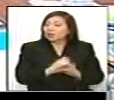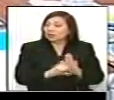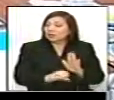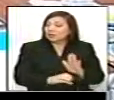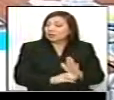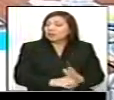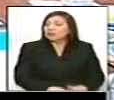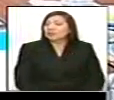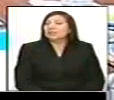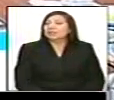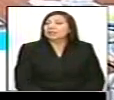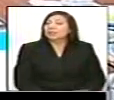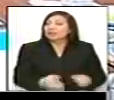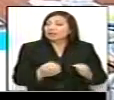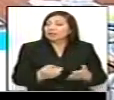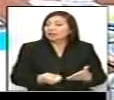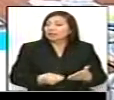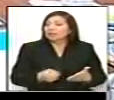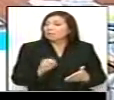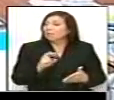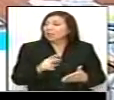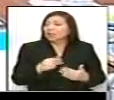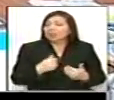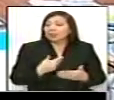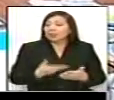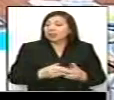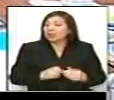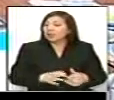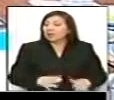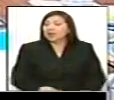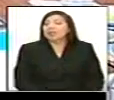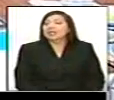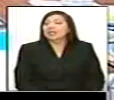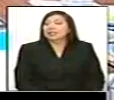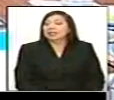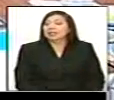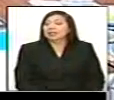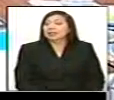tema, y la afirmación es que la concesión minera no concesiona territorios.